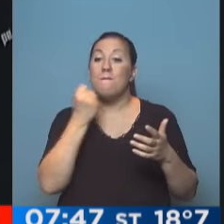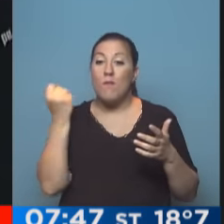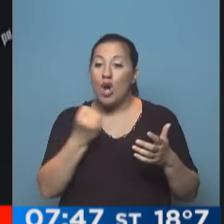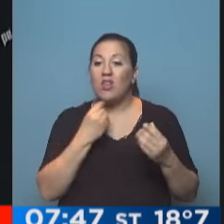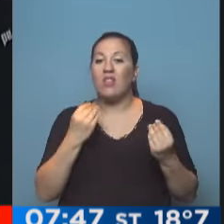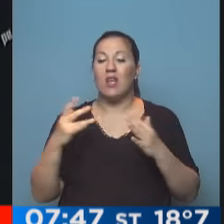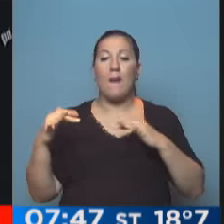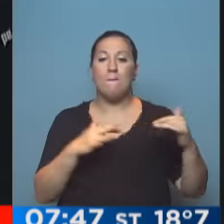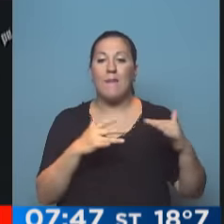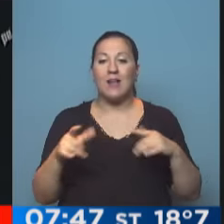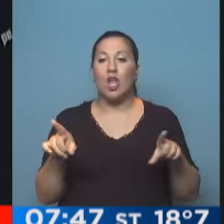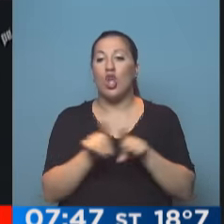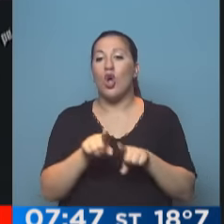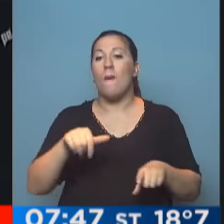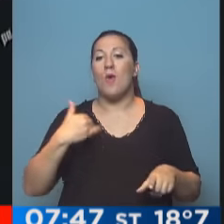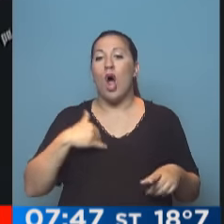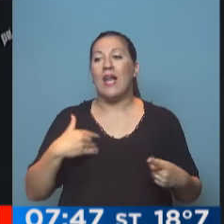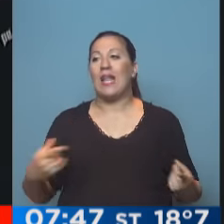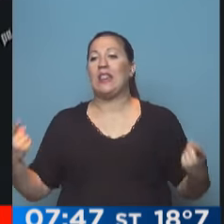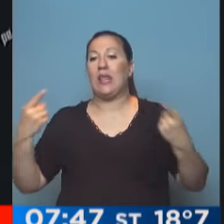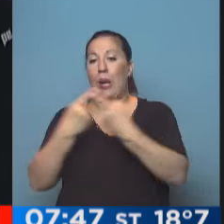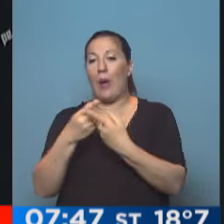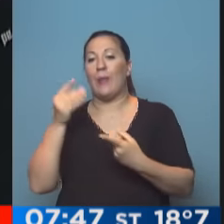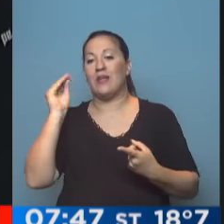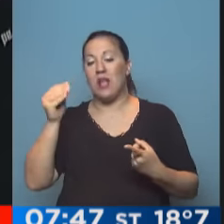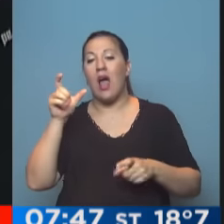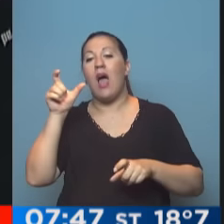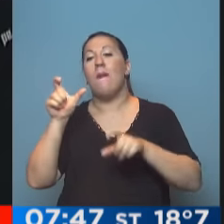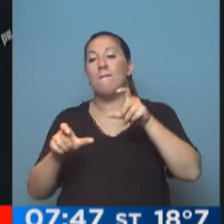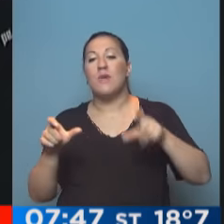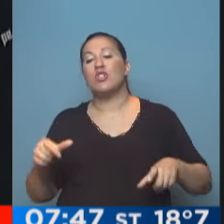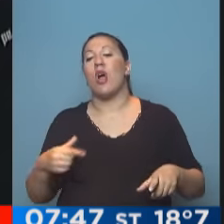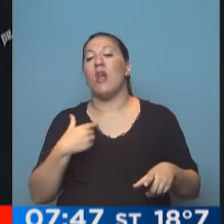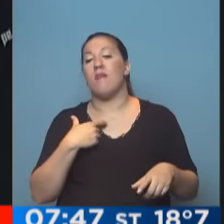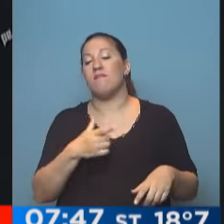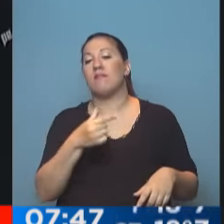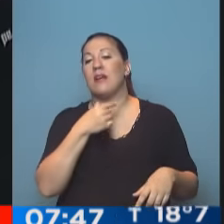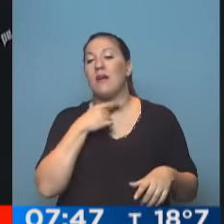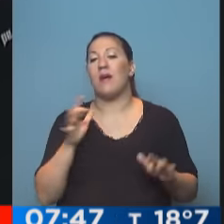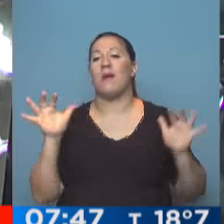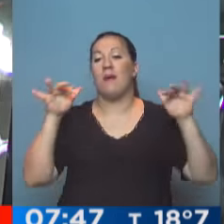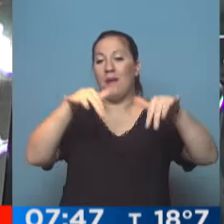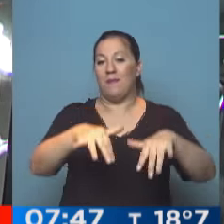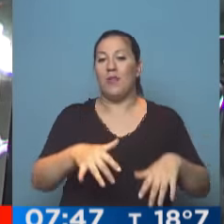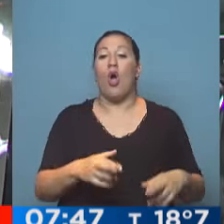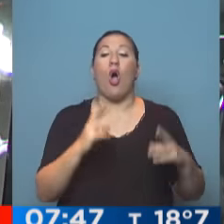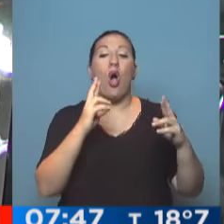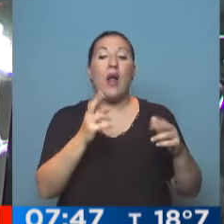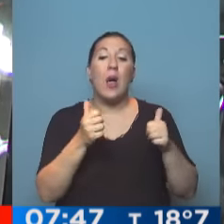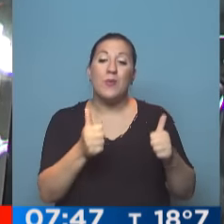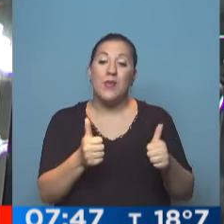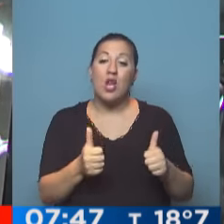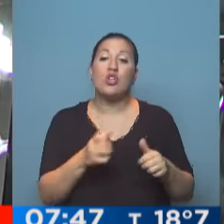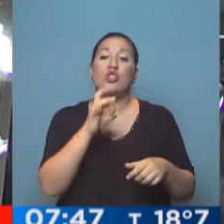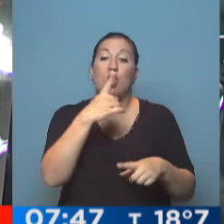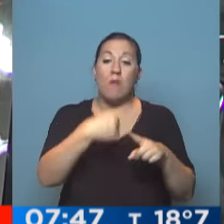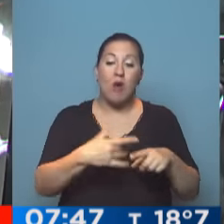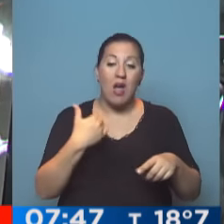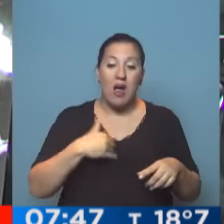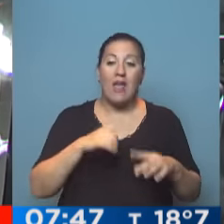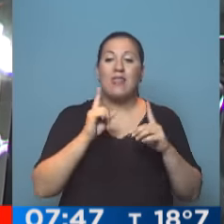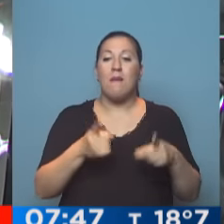envergadura de un partido como Argentina y Brasil, la gente optó por las camisetas y va a estar presente. Y ojalá que le vaya muy bien, no solamente por el equipo argentino, sino